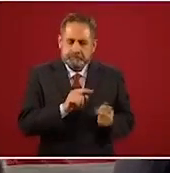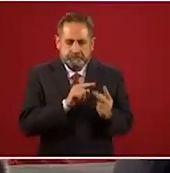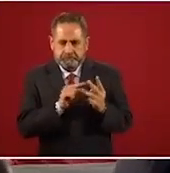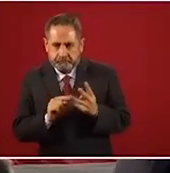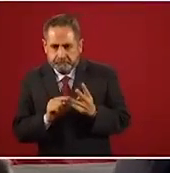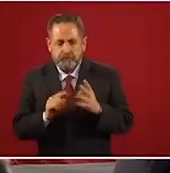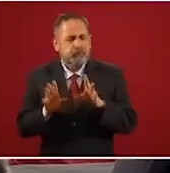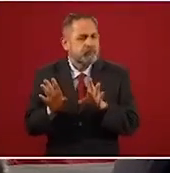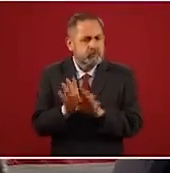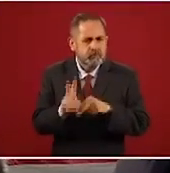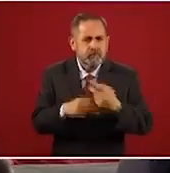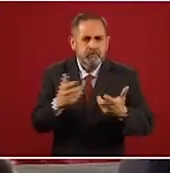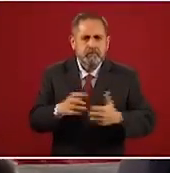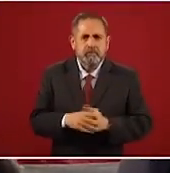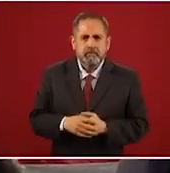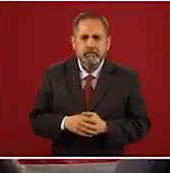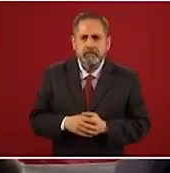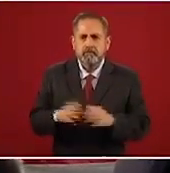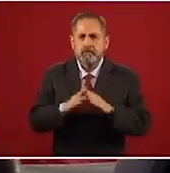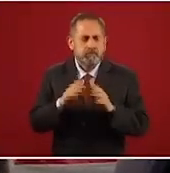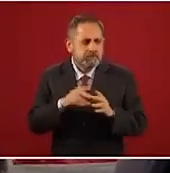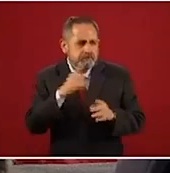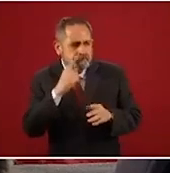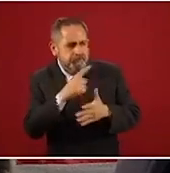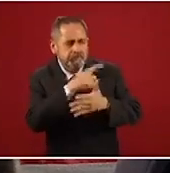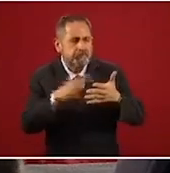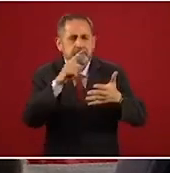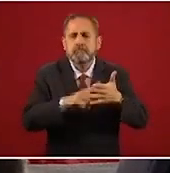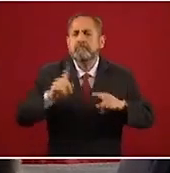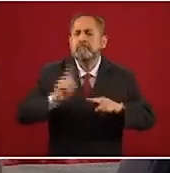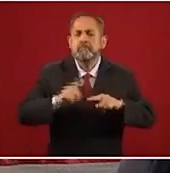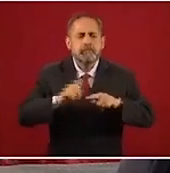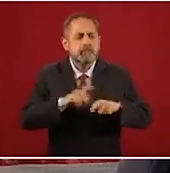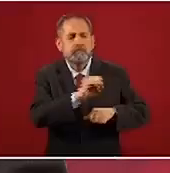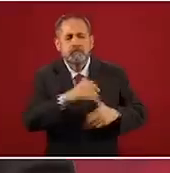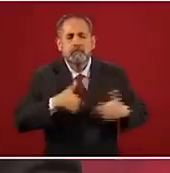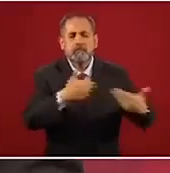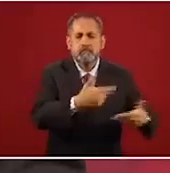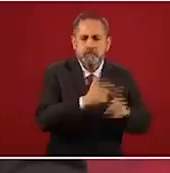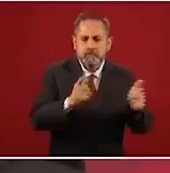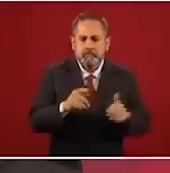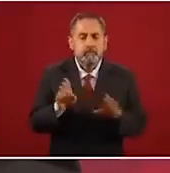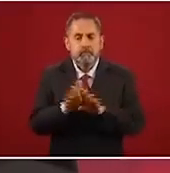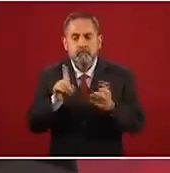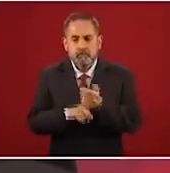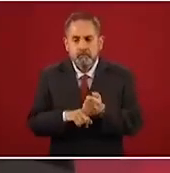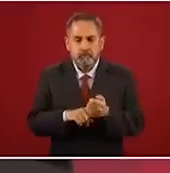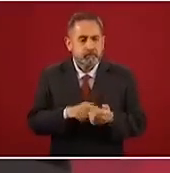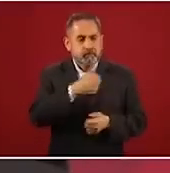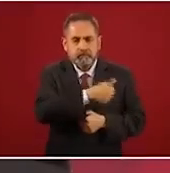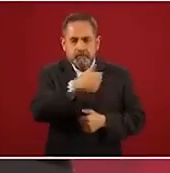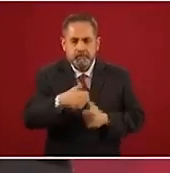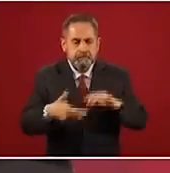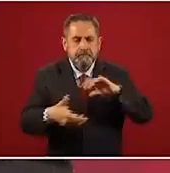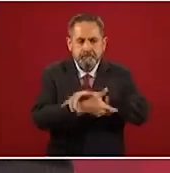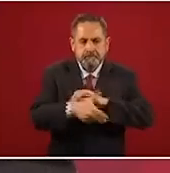forma en que se va a operar, digamos, la suspensión de expensiones y a cuáles se les va a dar el beneficio, se va a realizar convenio por convenio con